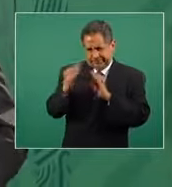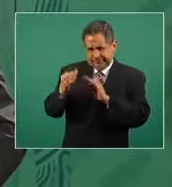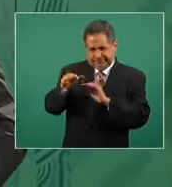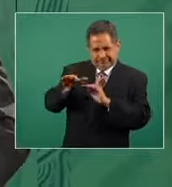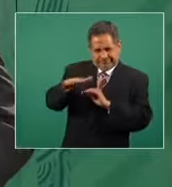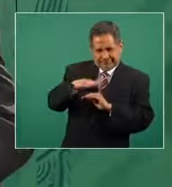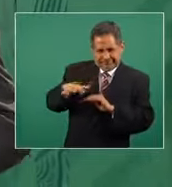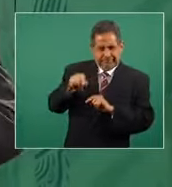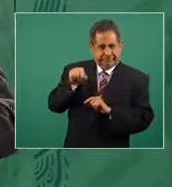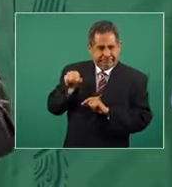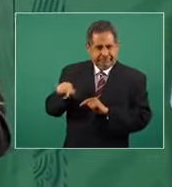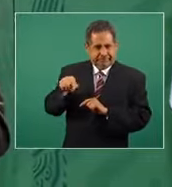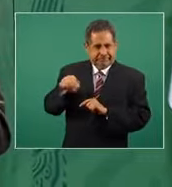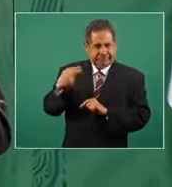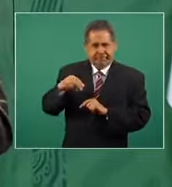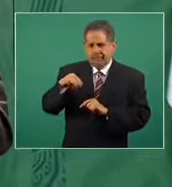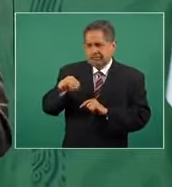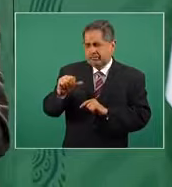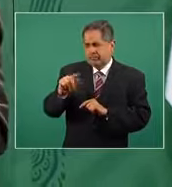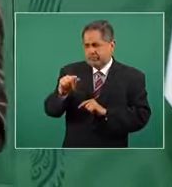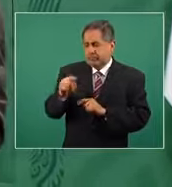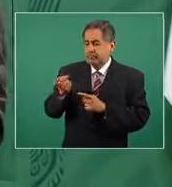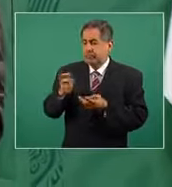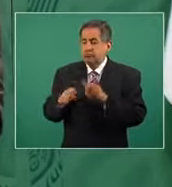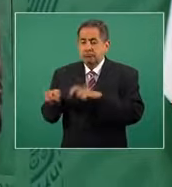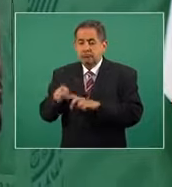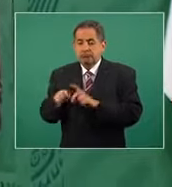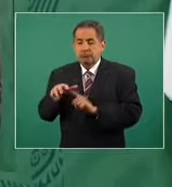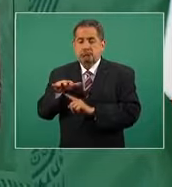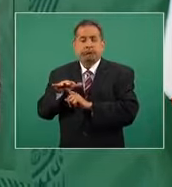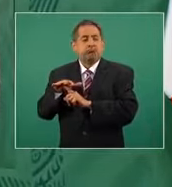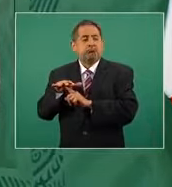iban a los campos de golf.